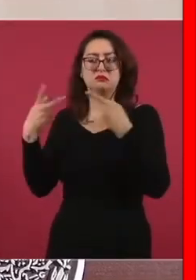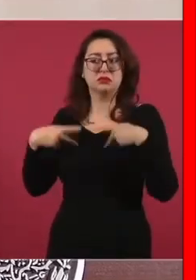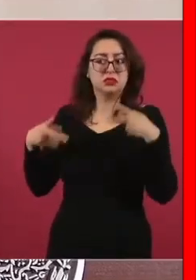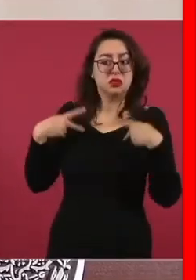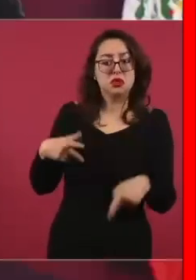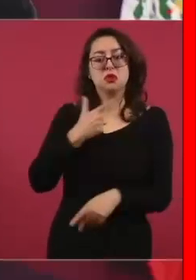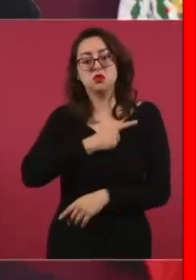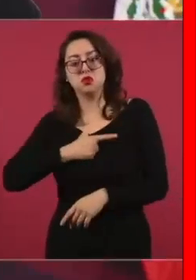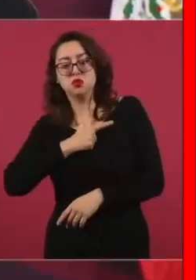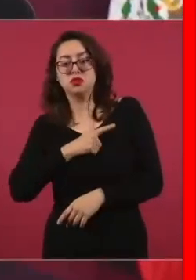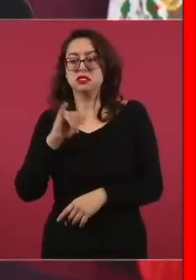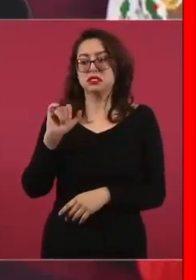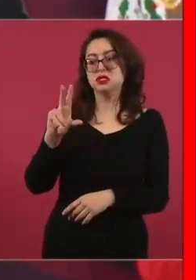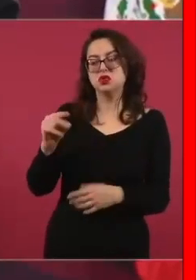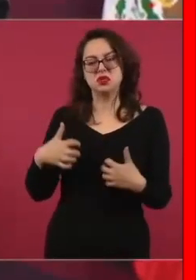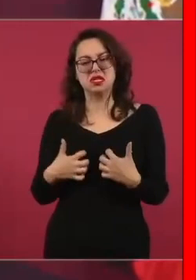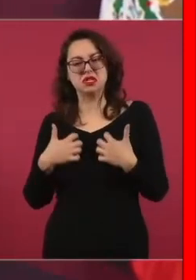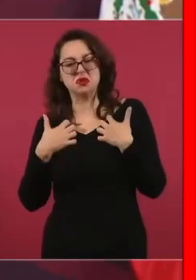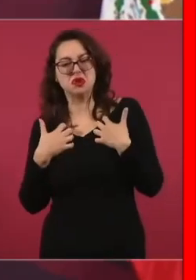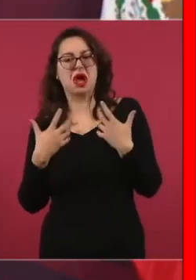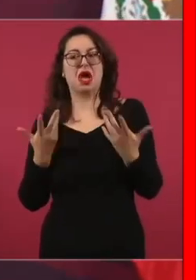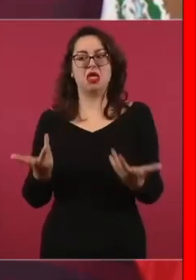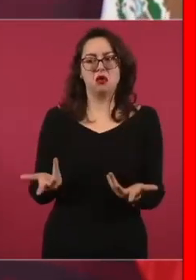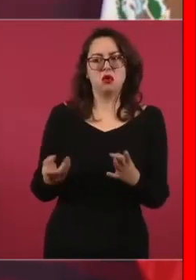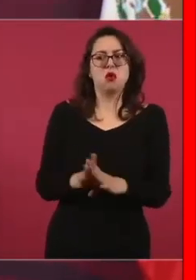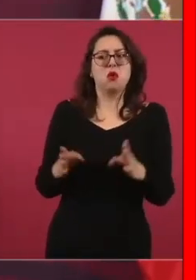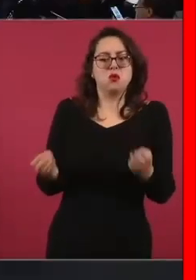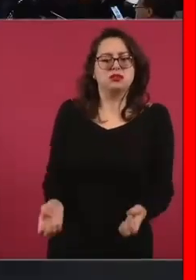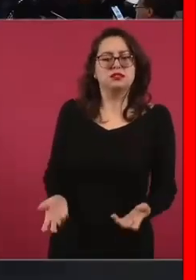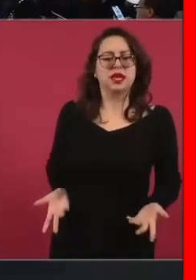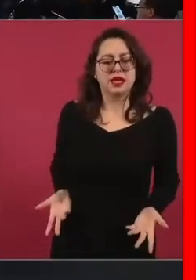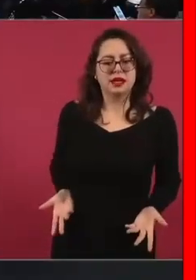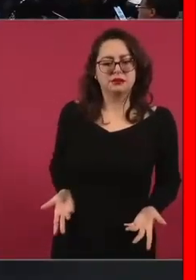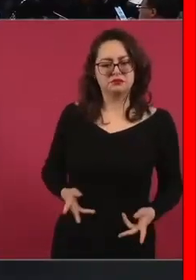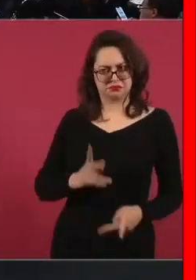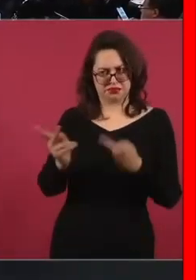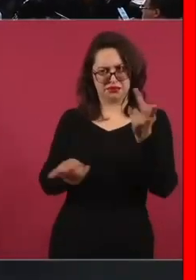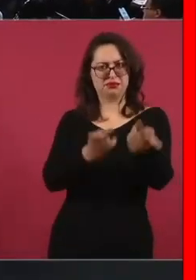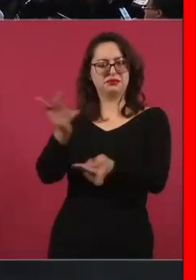Es que el pueblo de México es un pueblo muy consciente,